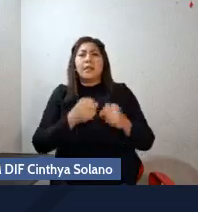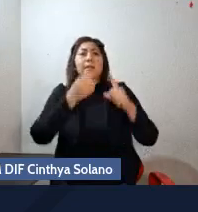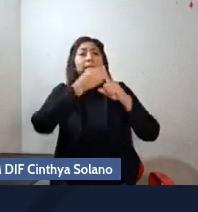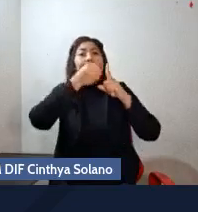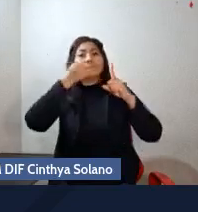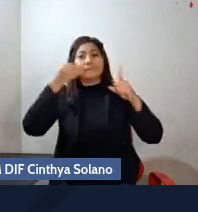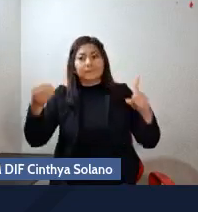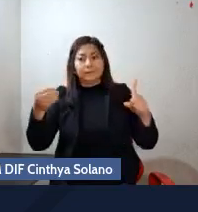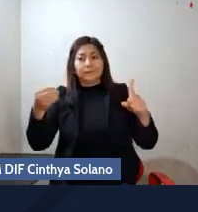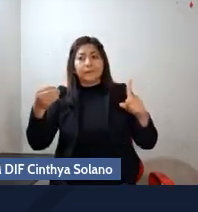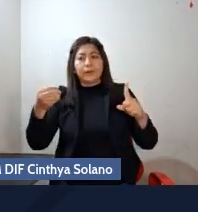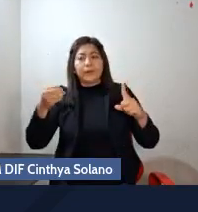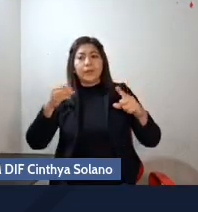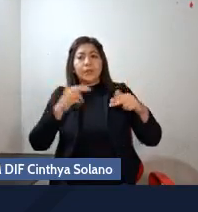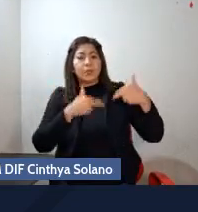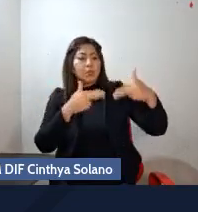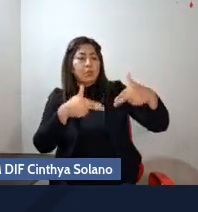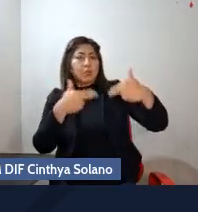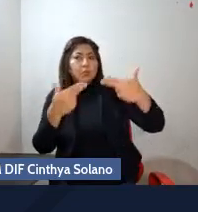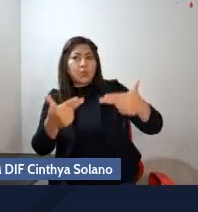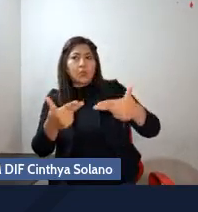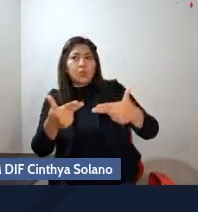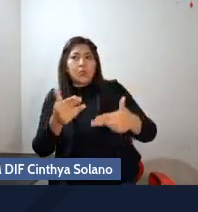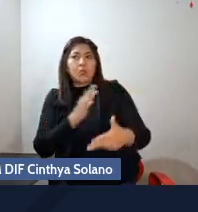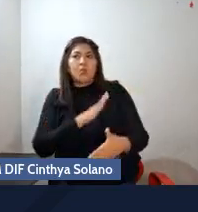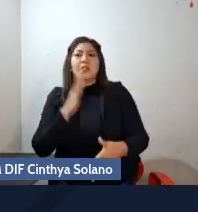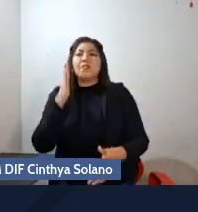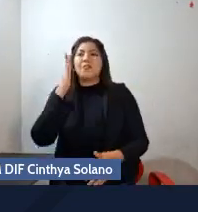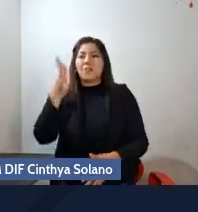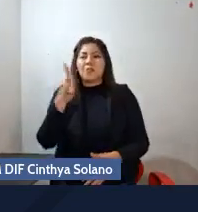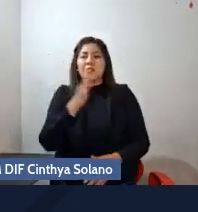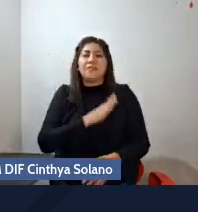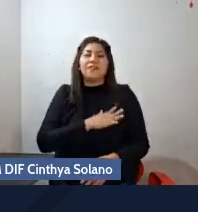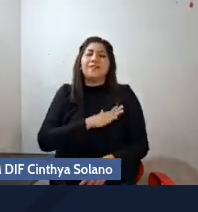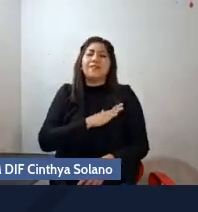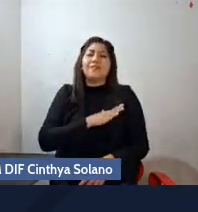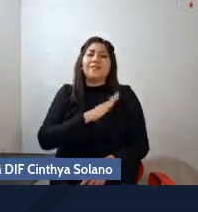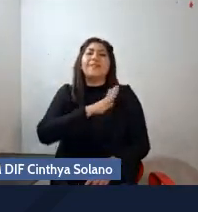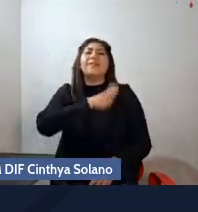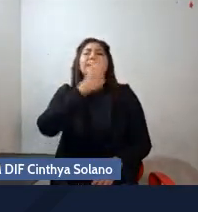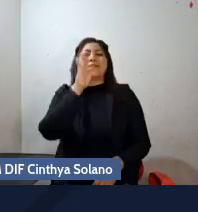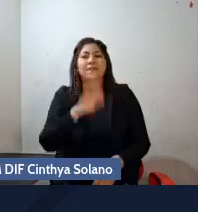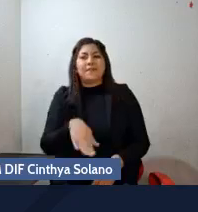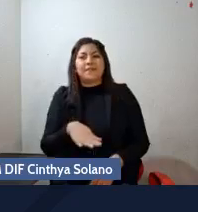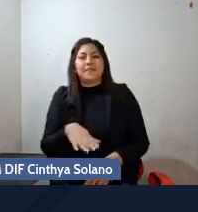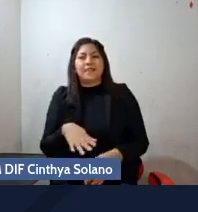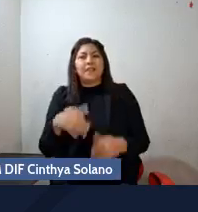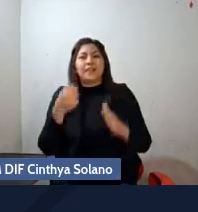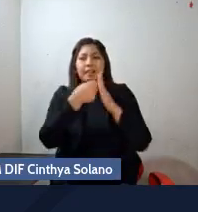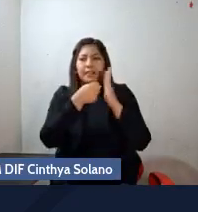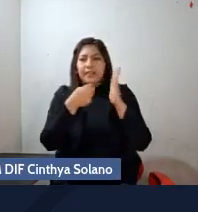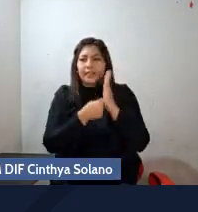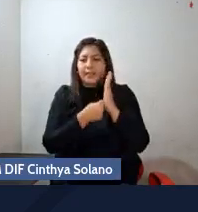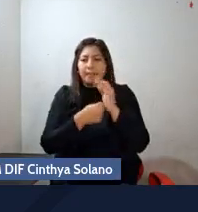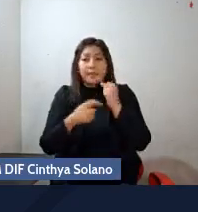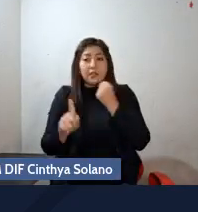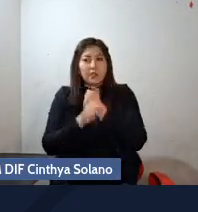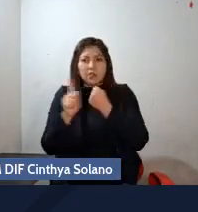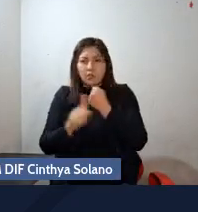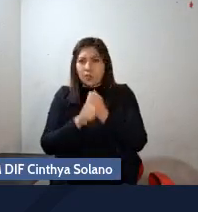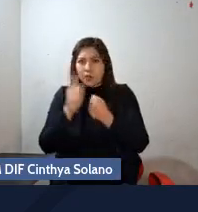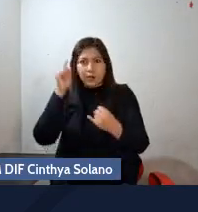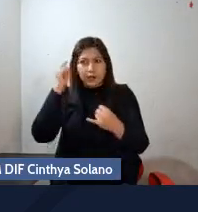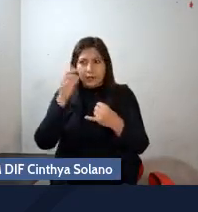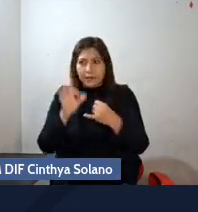es que, bueno, pues nos vamos a morir, ¿no? Entonces, es dejar, pues no dejar problemas, no dejar, pues temas a